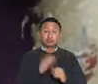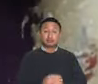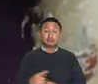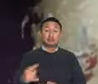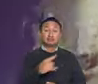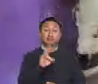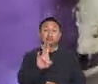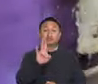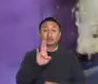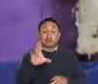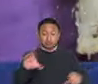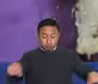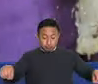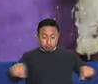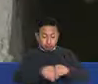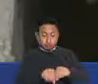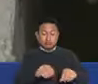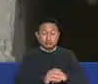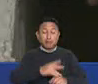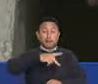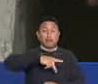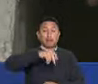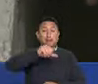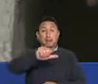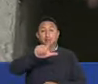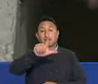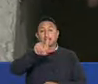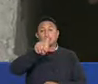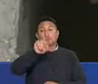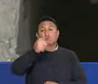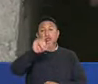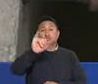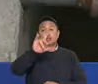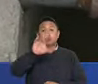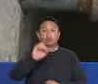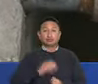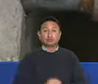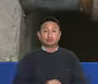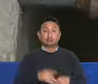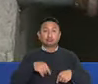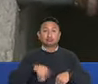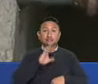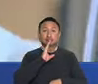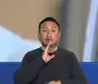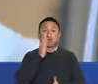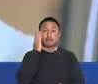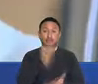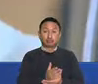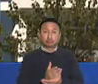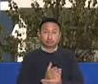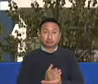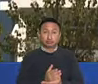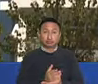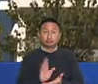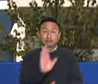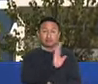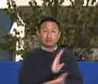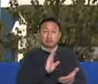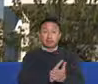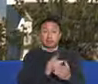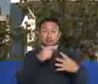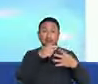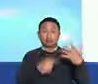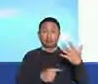7ª interconexión Paluguillo-Parroquias Orientales, generando cortes del servicio potable en los siguientes